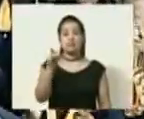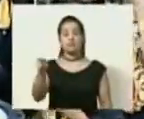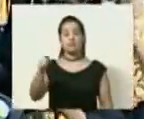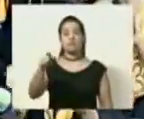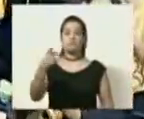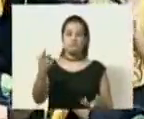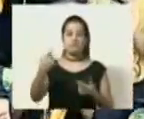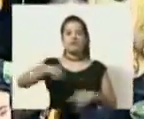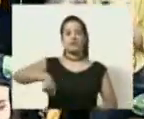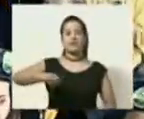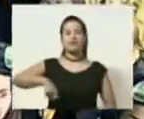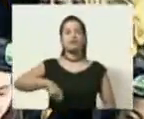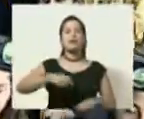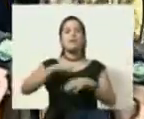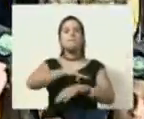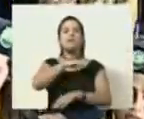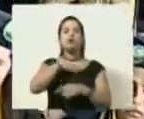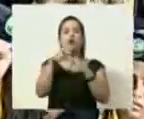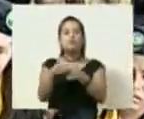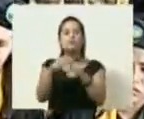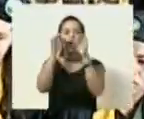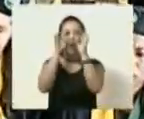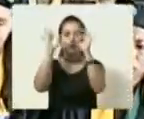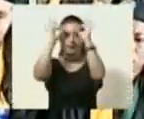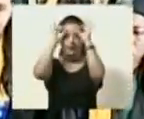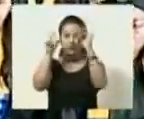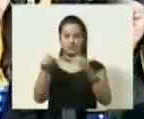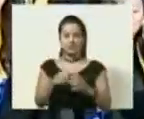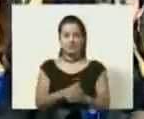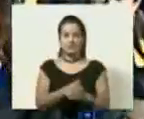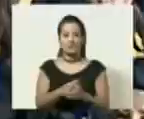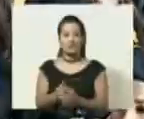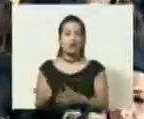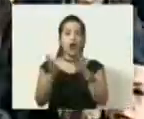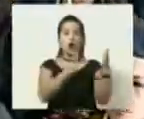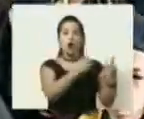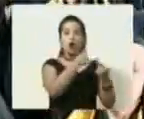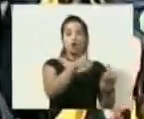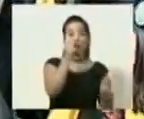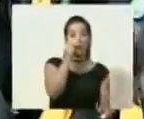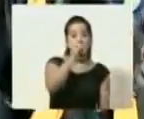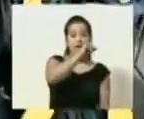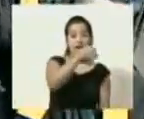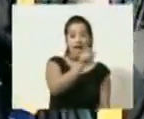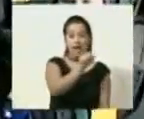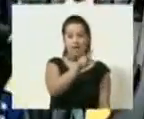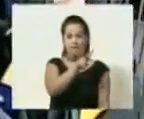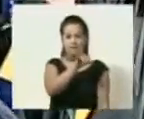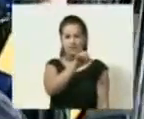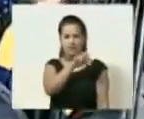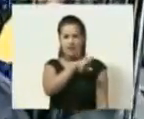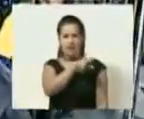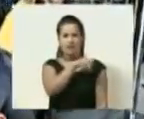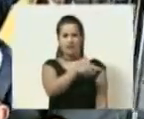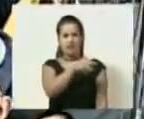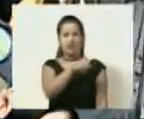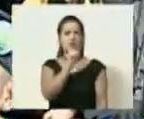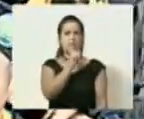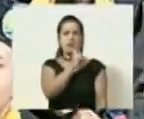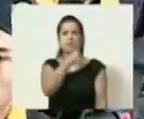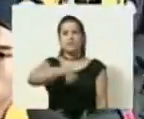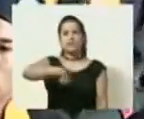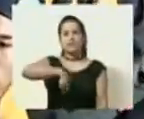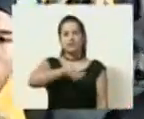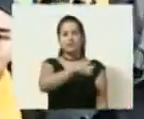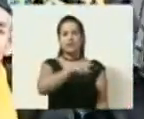Presidente de la Micromisión Simón Rodríguez. Camarada Javier Arellano Alejandro Ramos, Javier Ramos, presidente